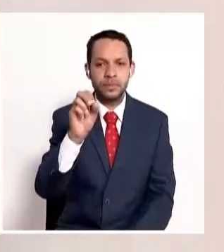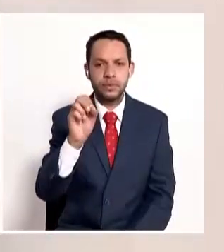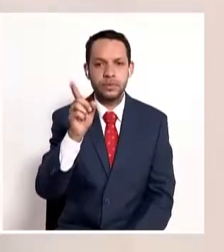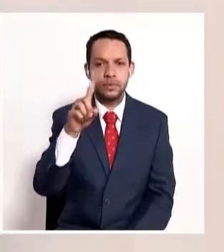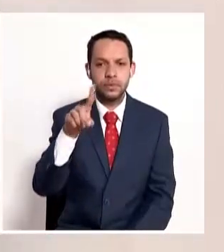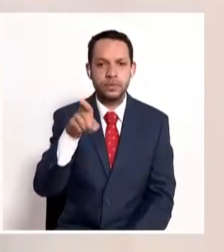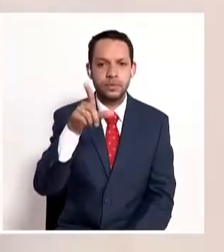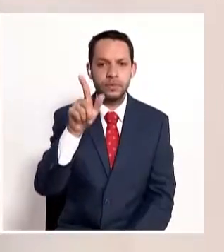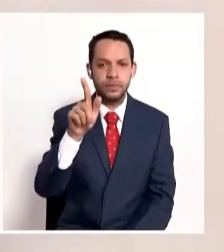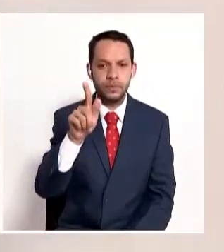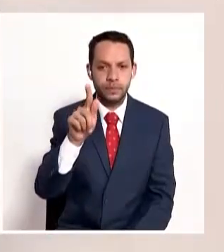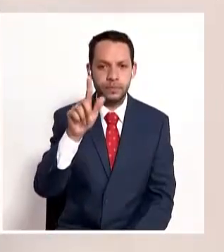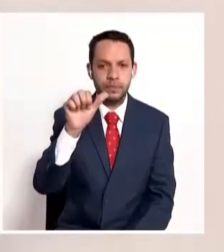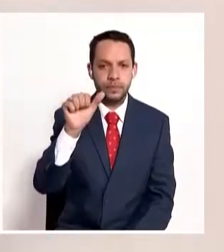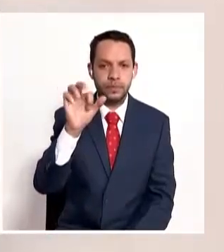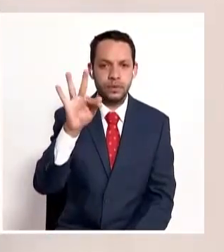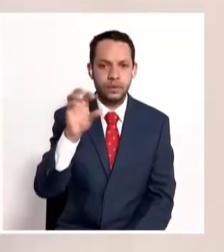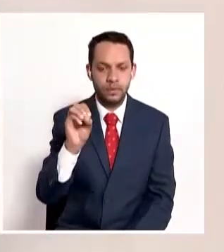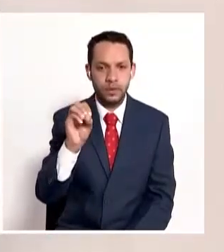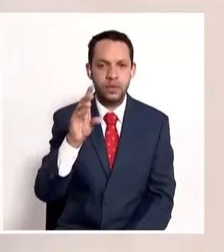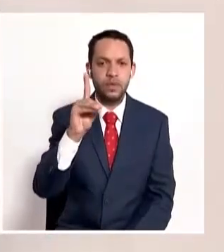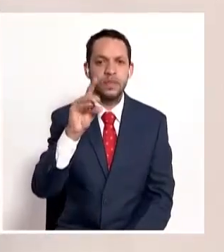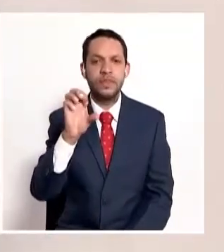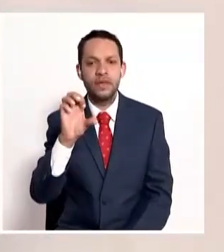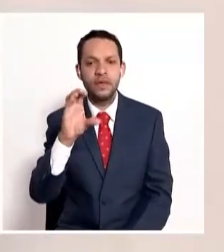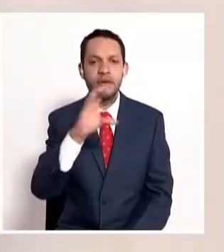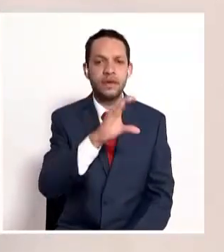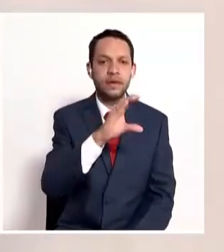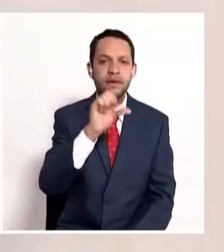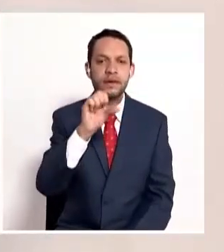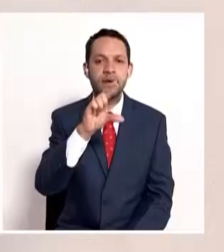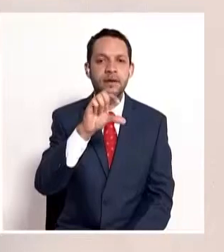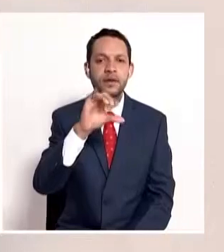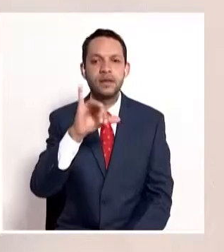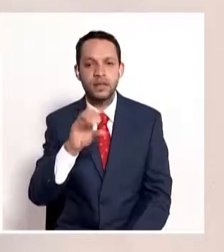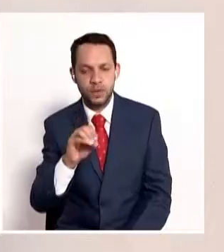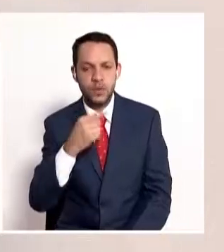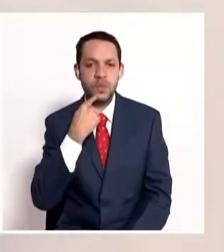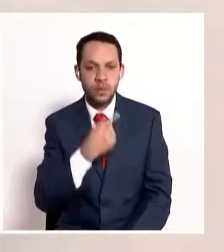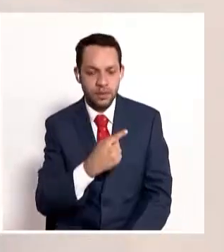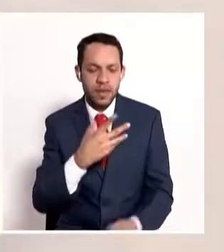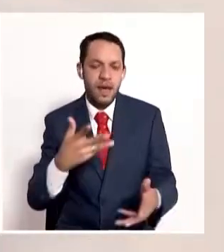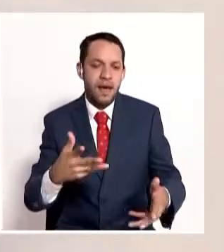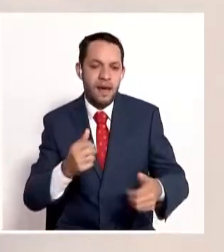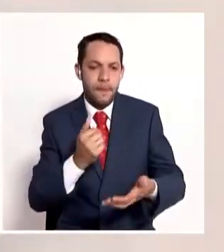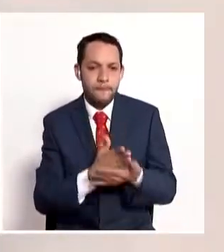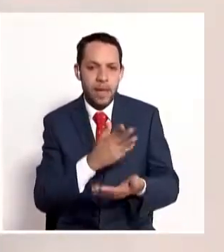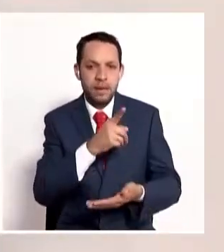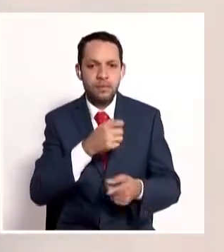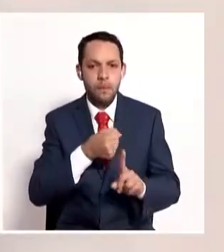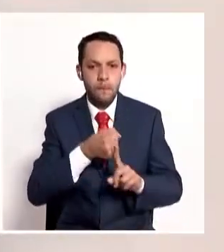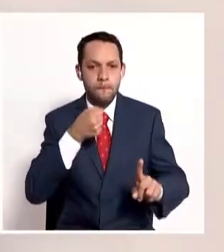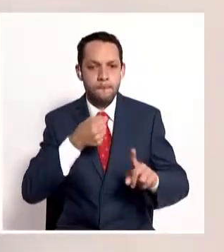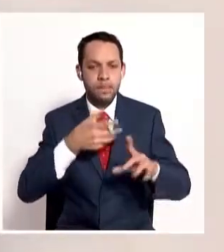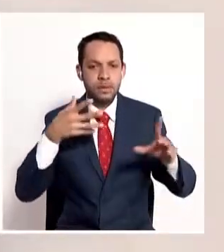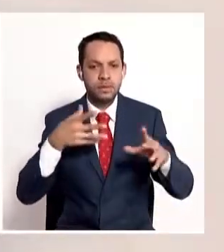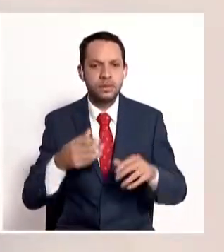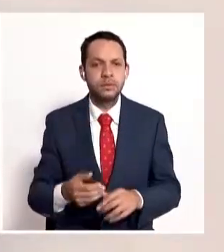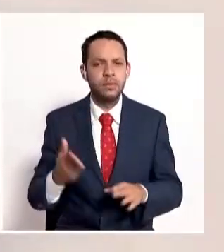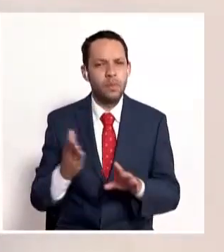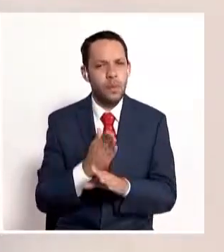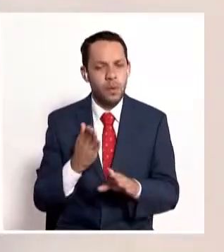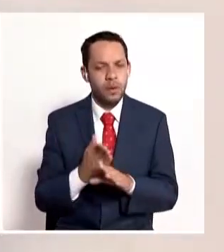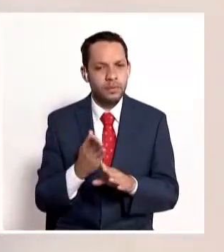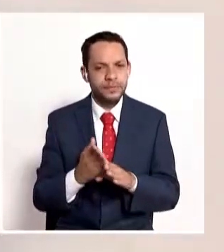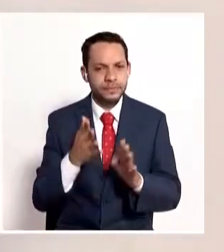comportarse como el fósforo y como el calcio que pasa y es lo que llaman la paradoja de estos dos de estos dos elementos y es